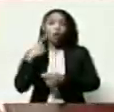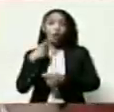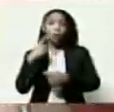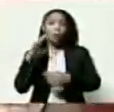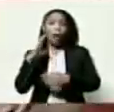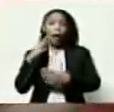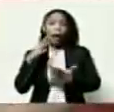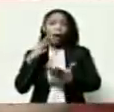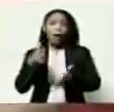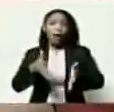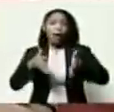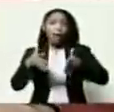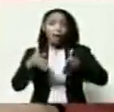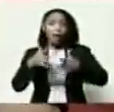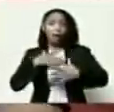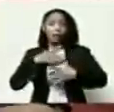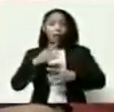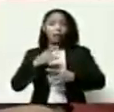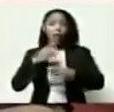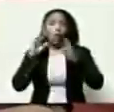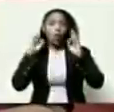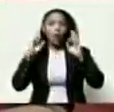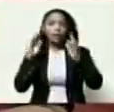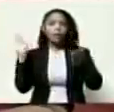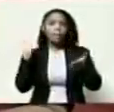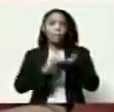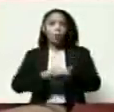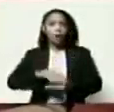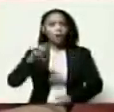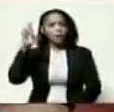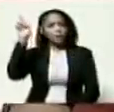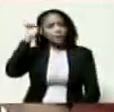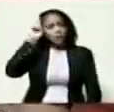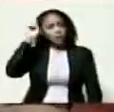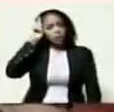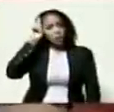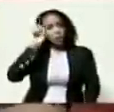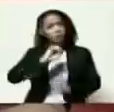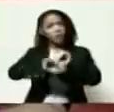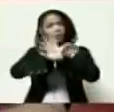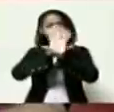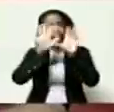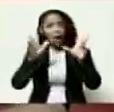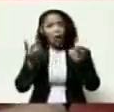los intereses. Ojalá se imponga la razón, se imponga la paz,